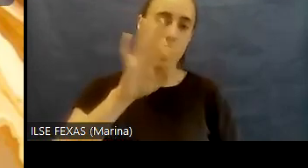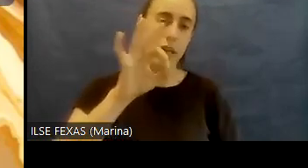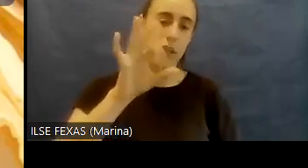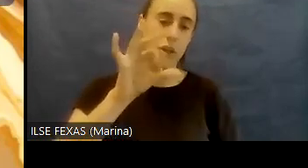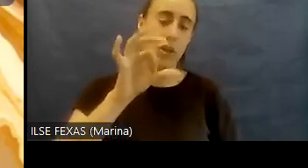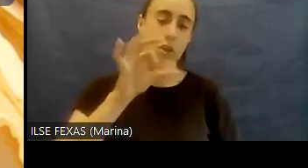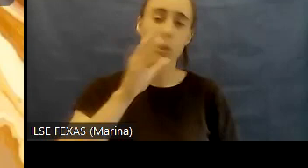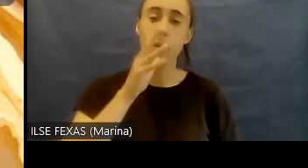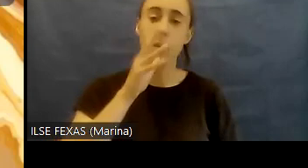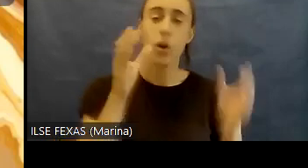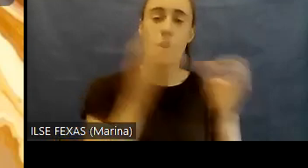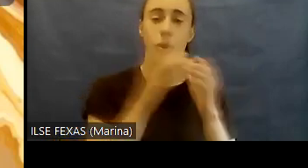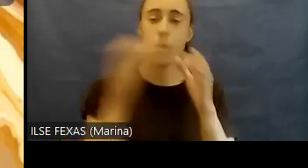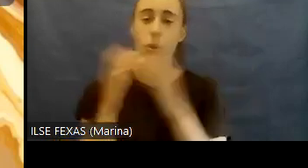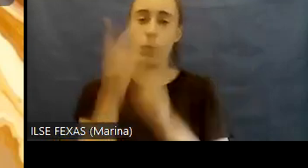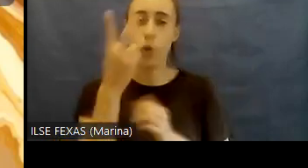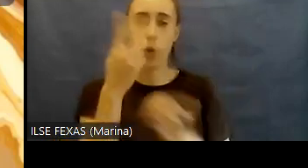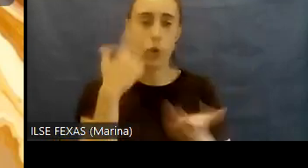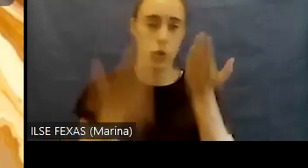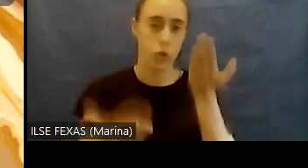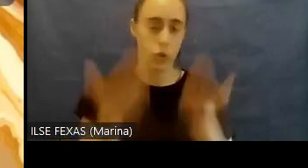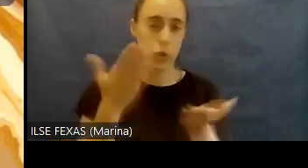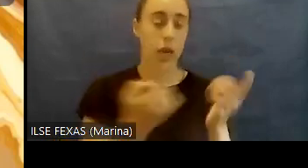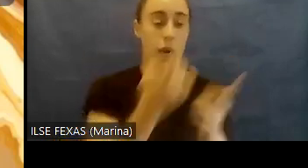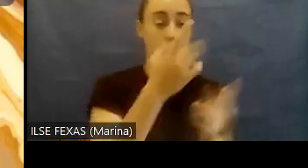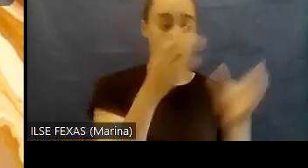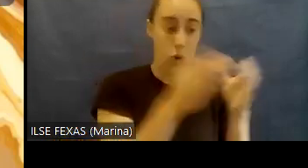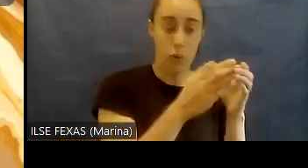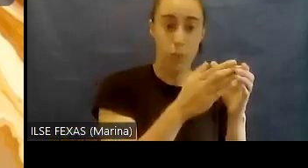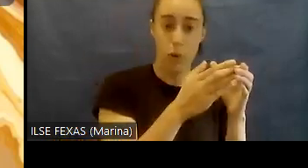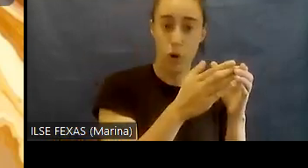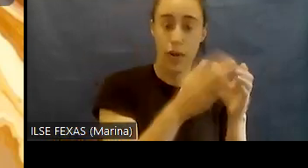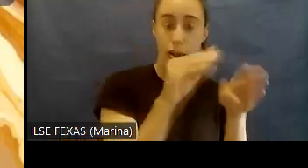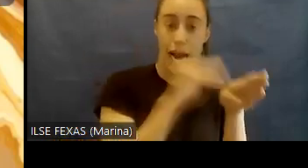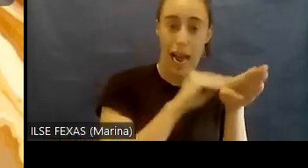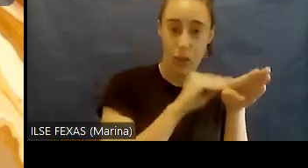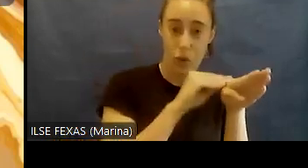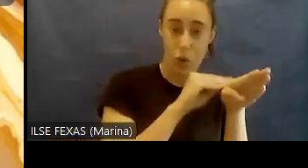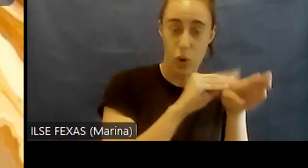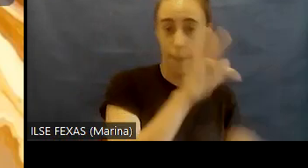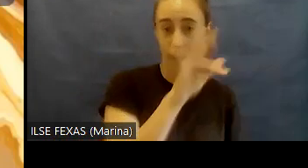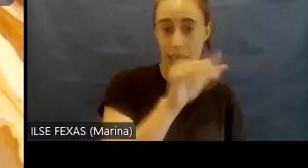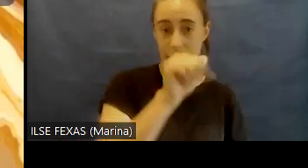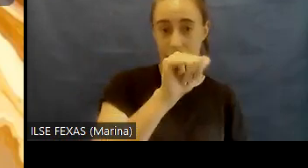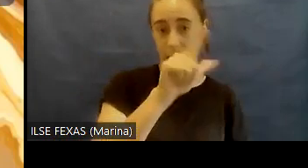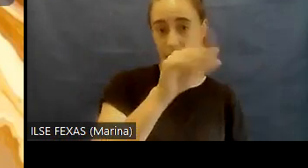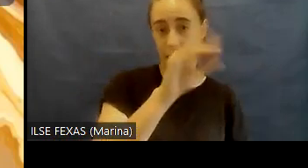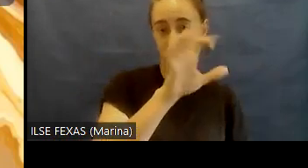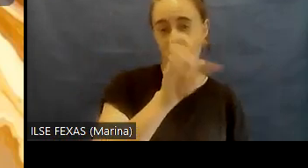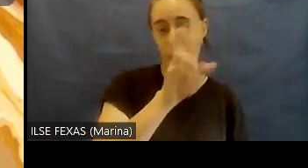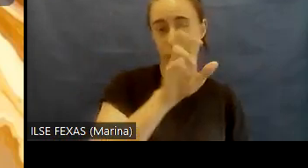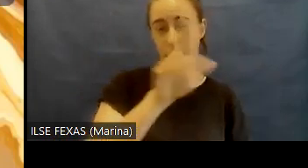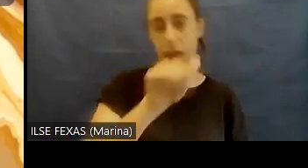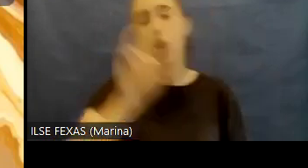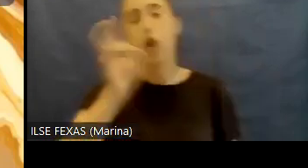grupos, ratoncitos a los que se les aplica este alcohol, más el gel de aloe vera, versus ratoncitos a los que